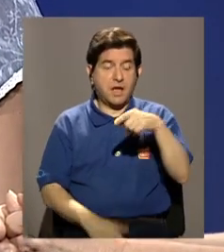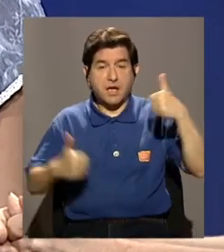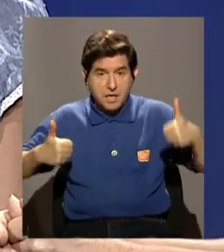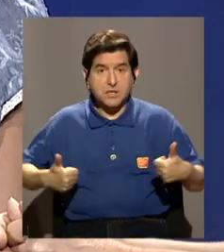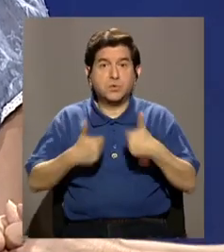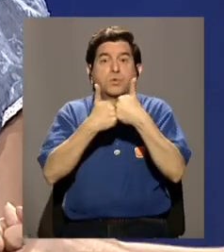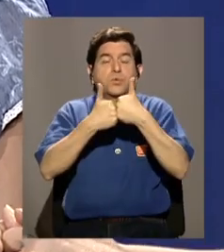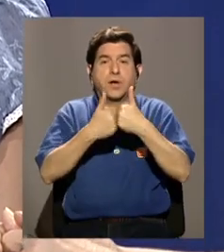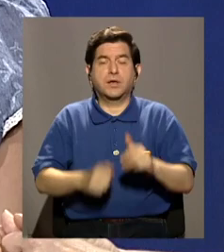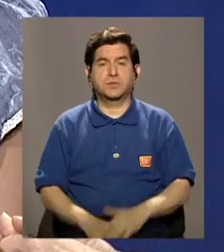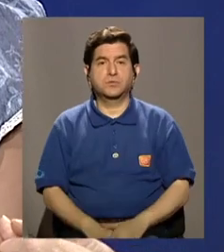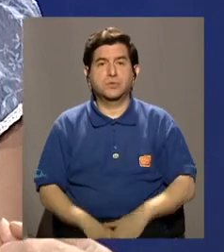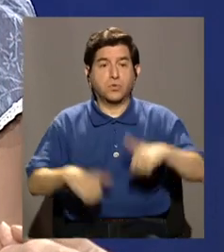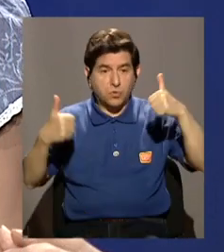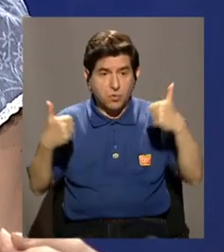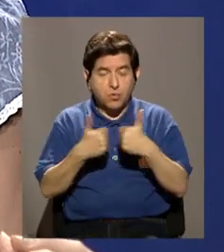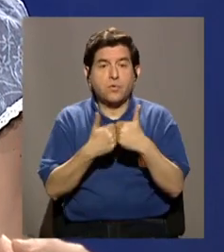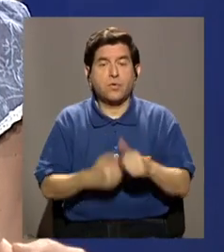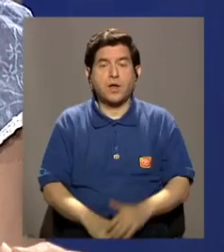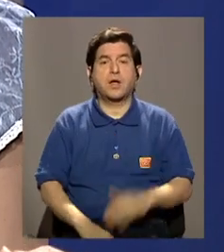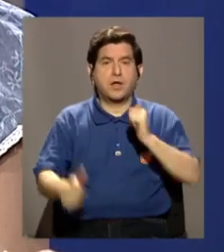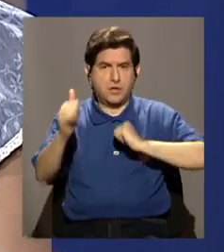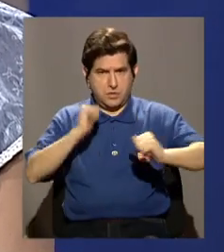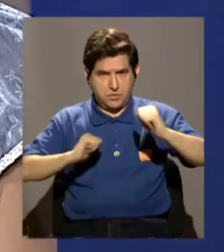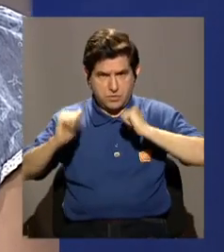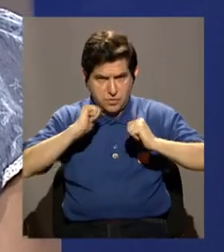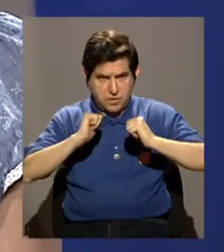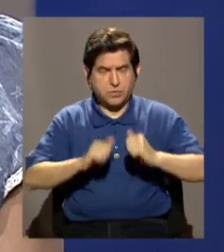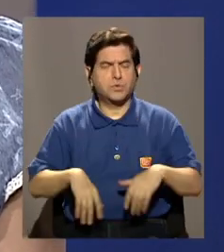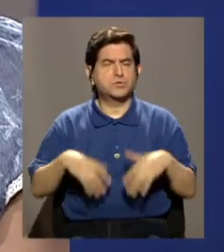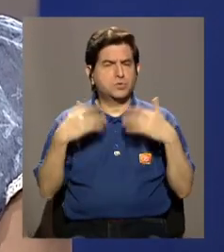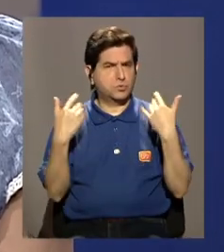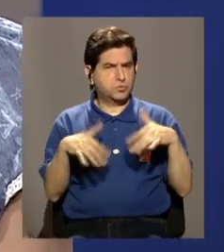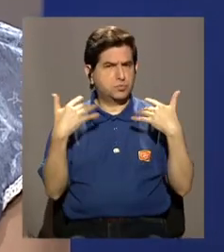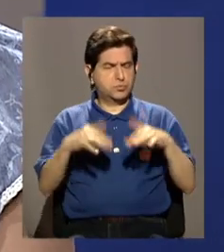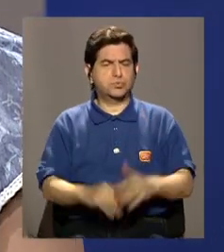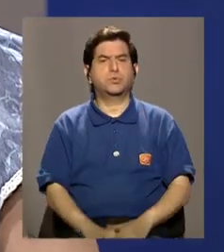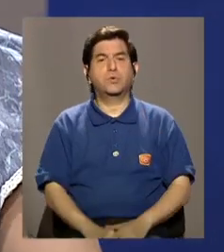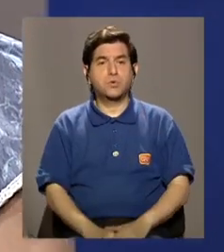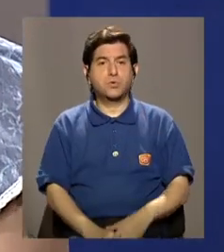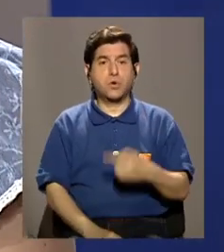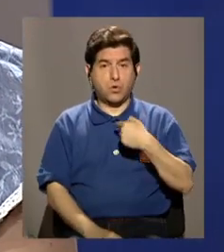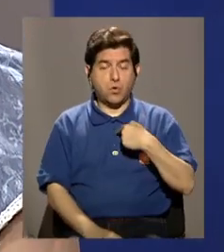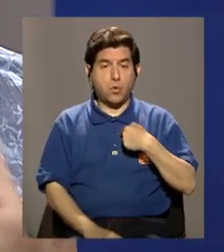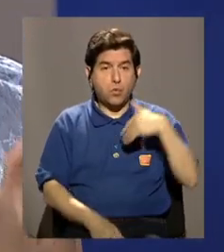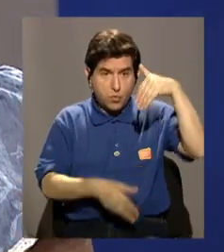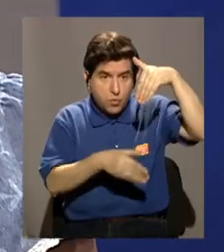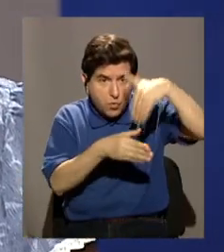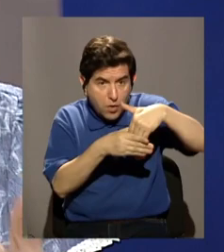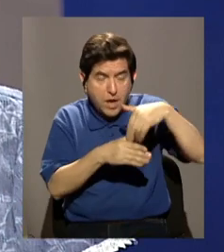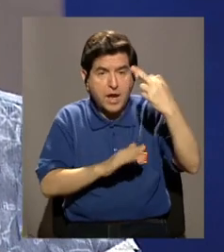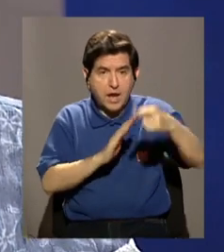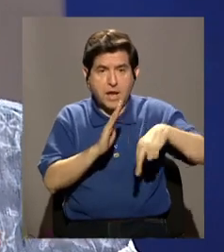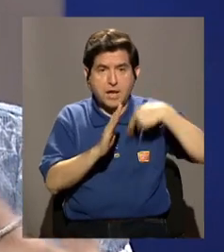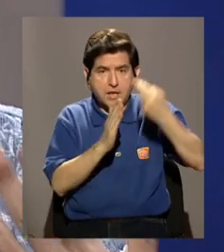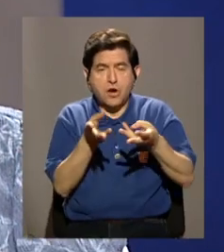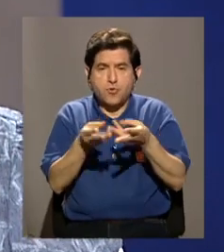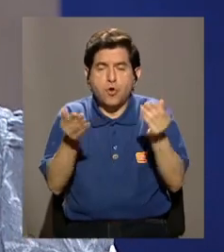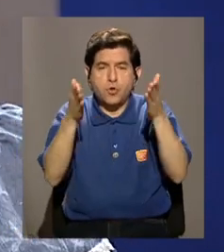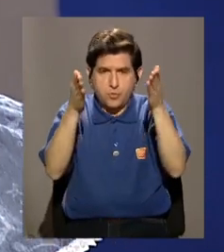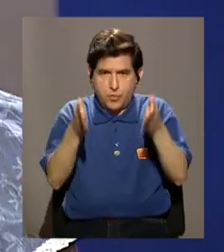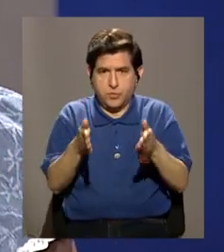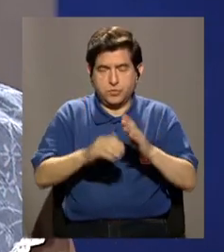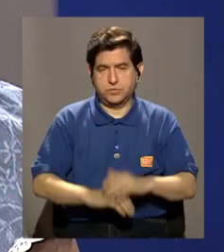es un reto ha sido un reto actoral pesado que cuando precisamente cuando no se mete mucho en el rol de